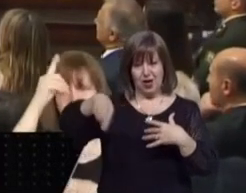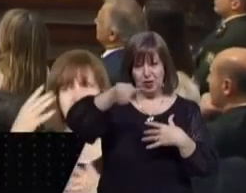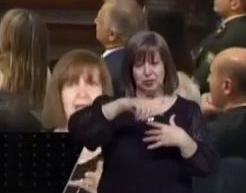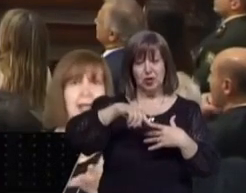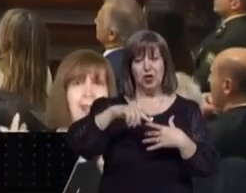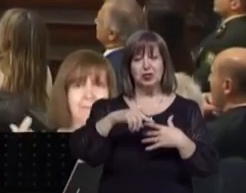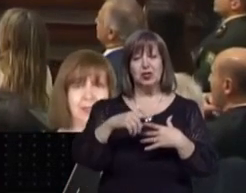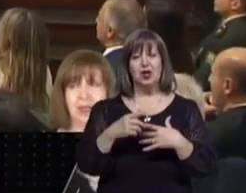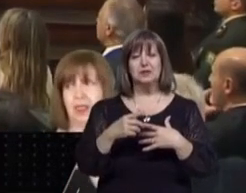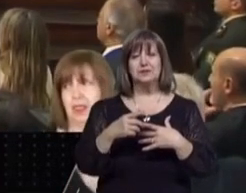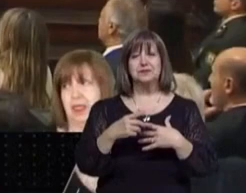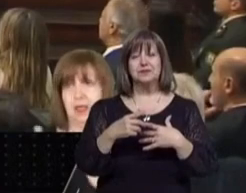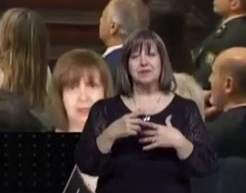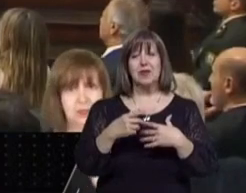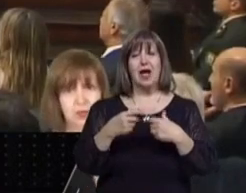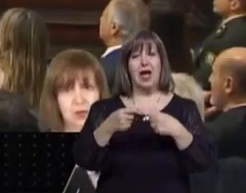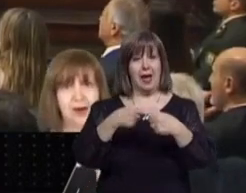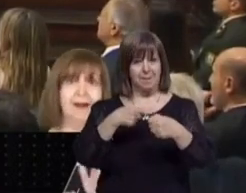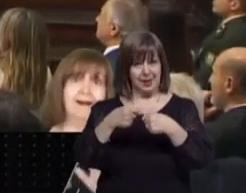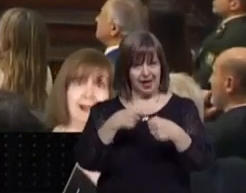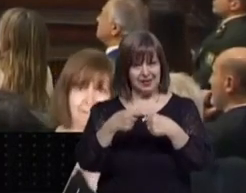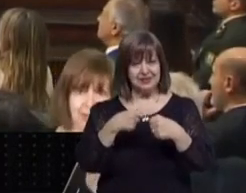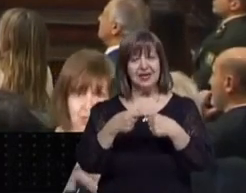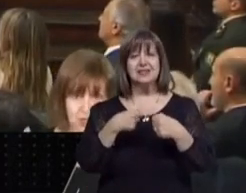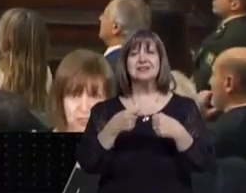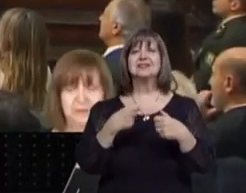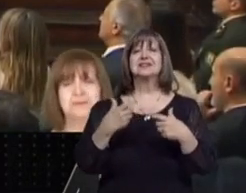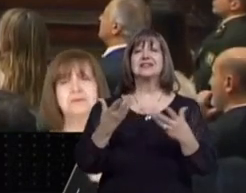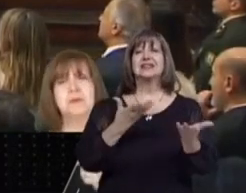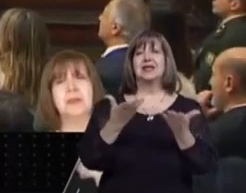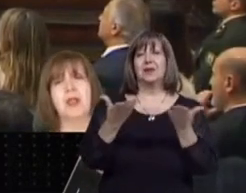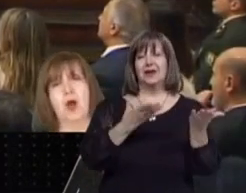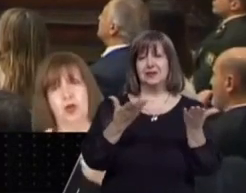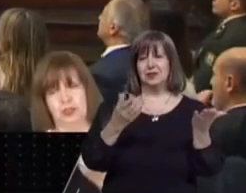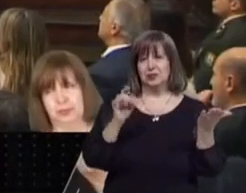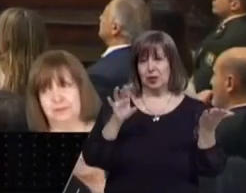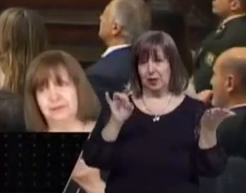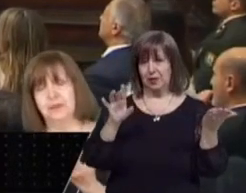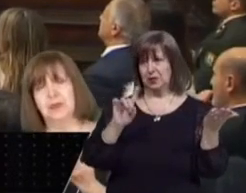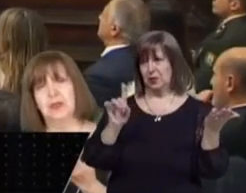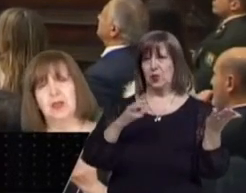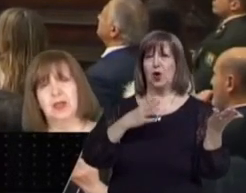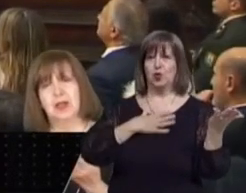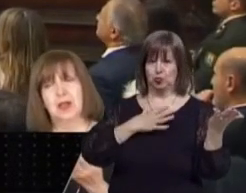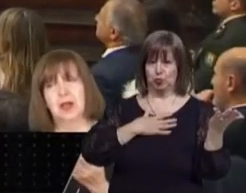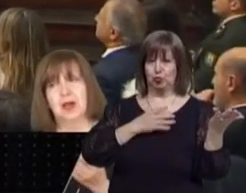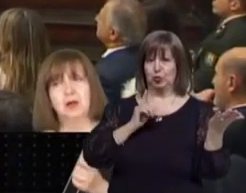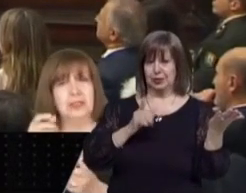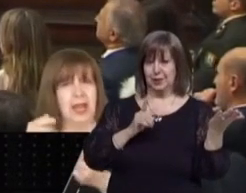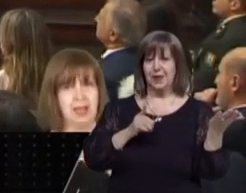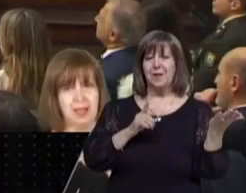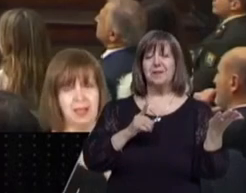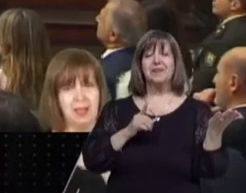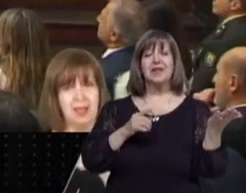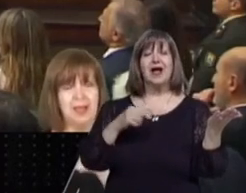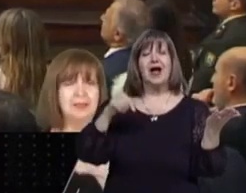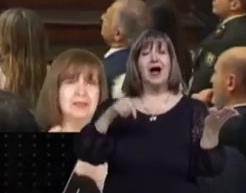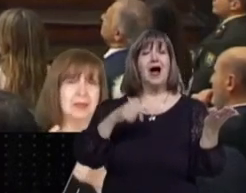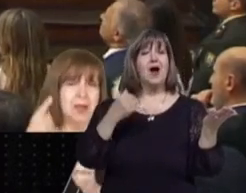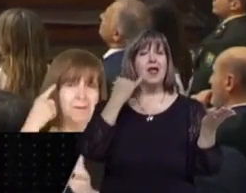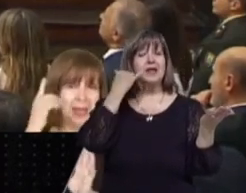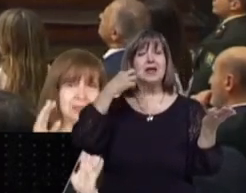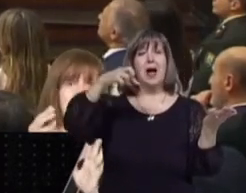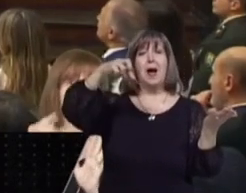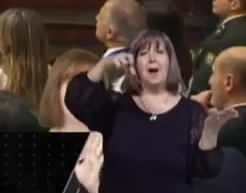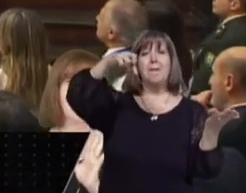que no solo afecta a las empresas prestatarias de servicios, sino también a los usuarios, estamos implementando un